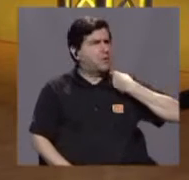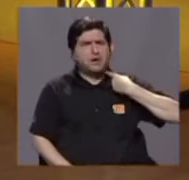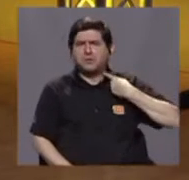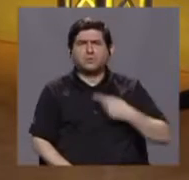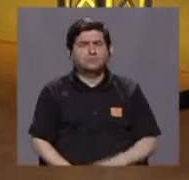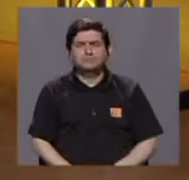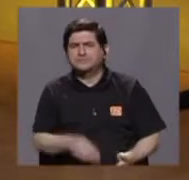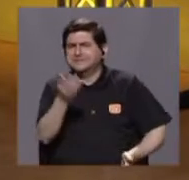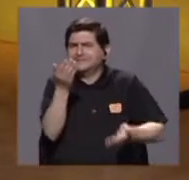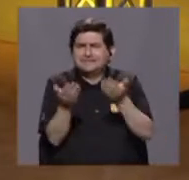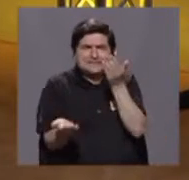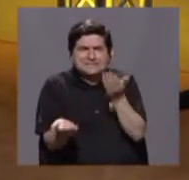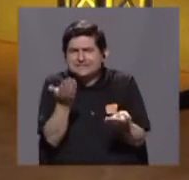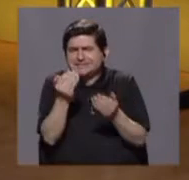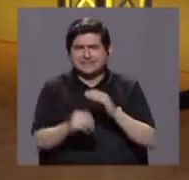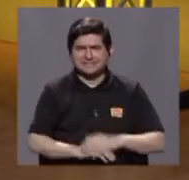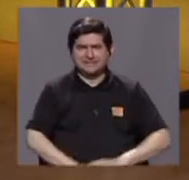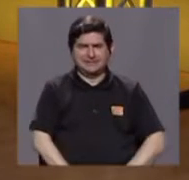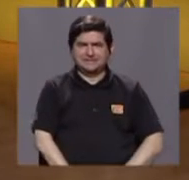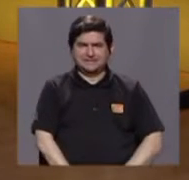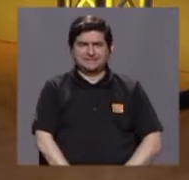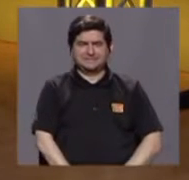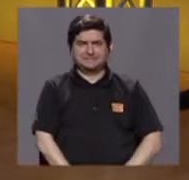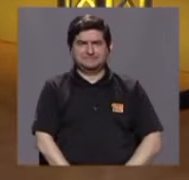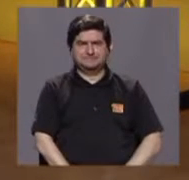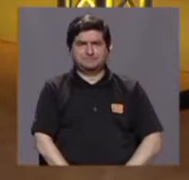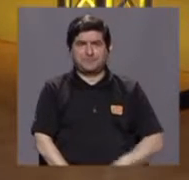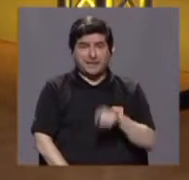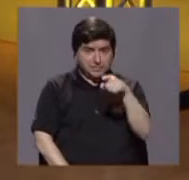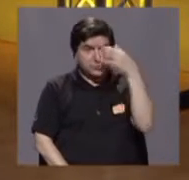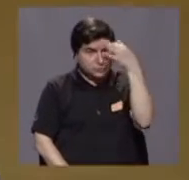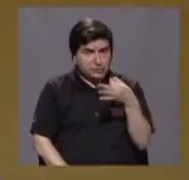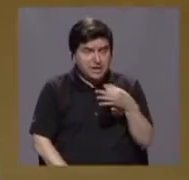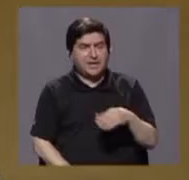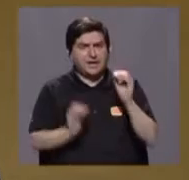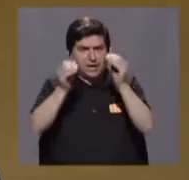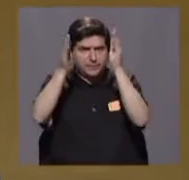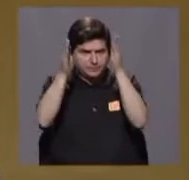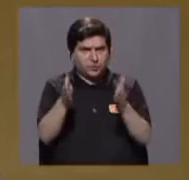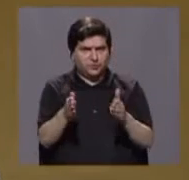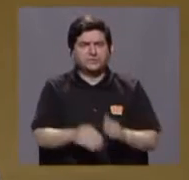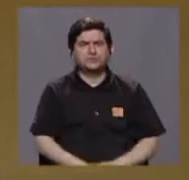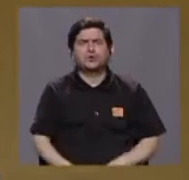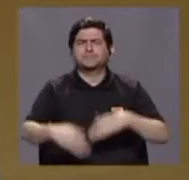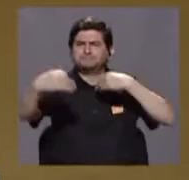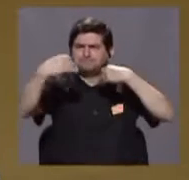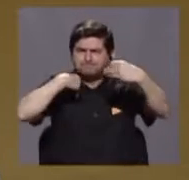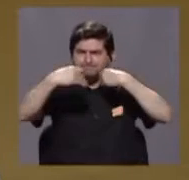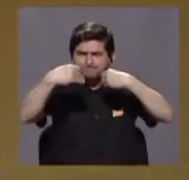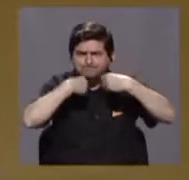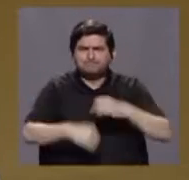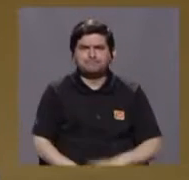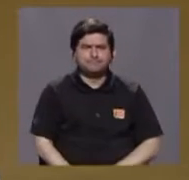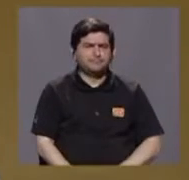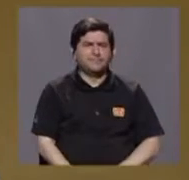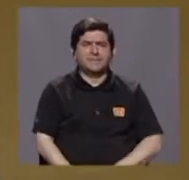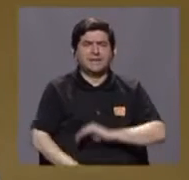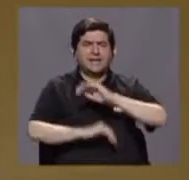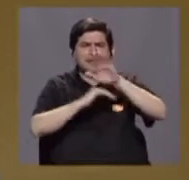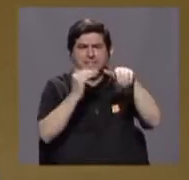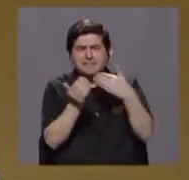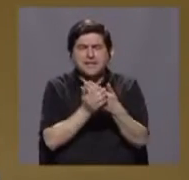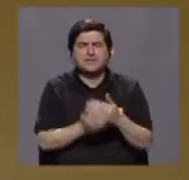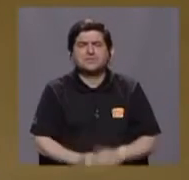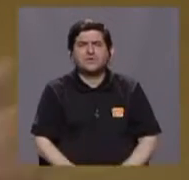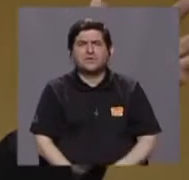Continuamos, y tal vez si le parece, profesor, cuéntenos del resto de la península y